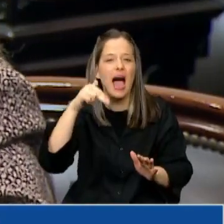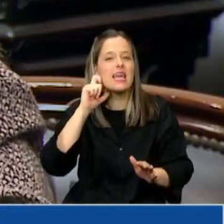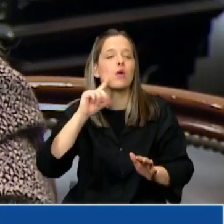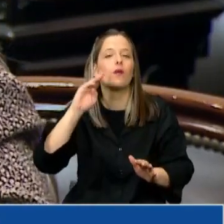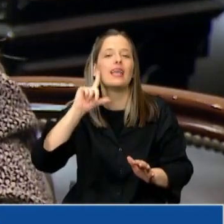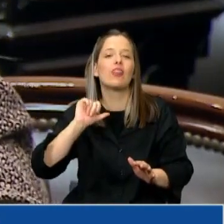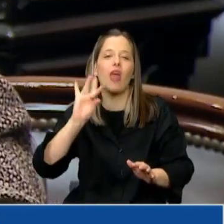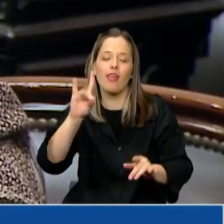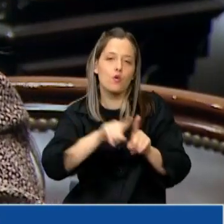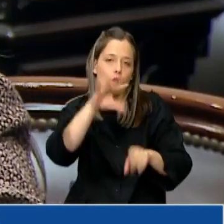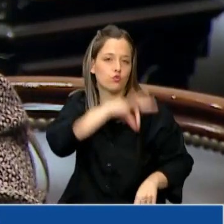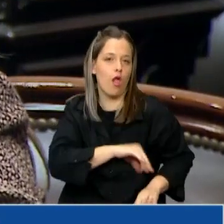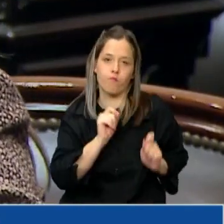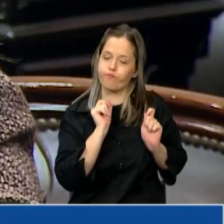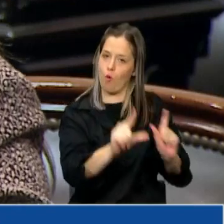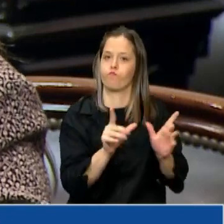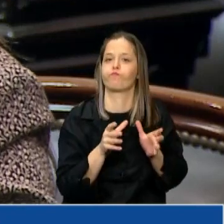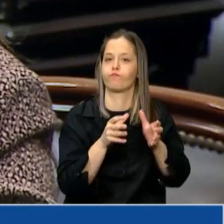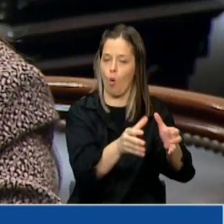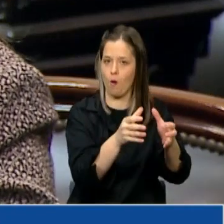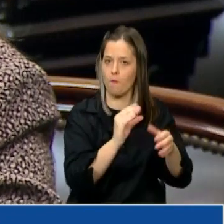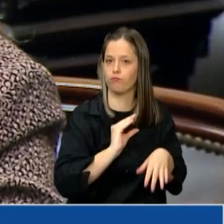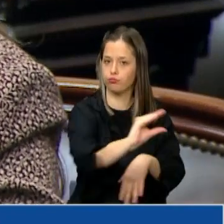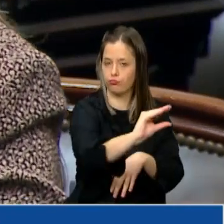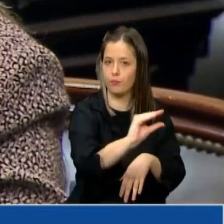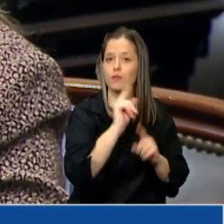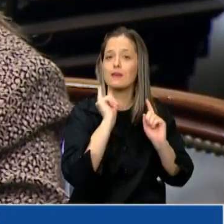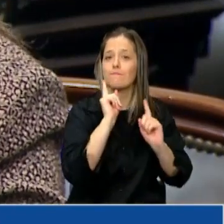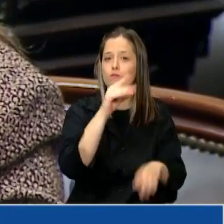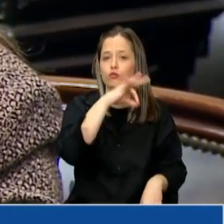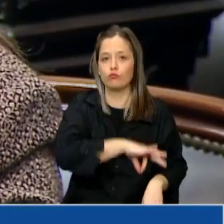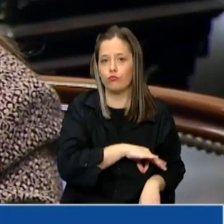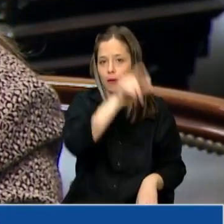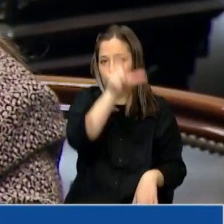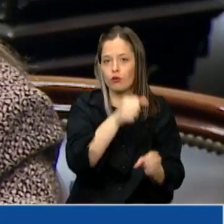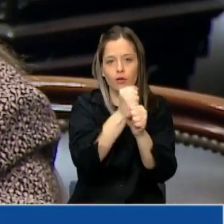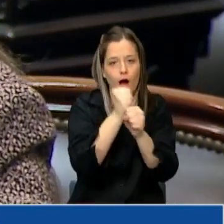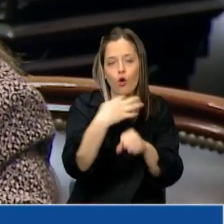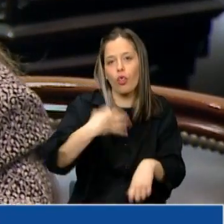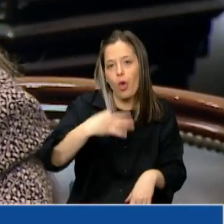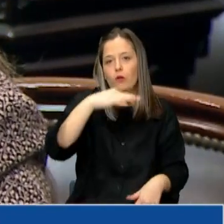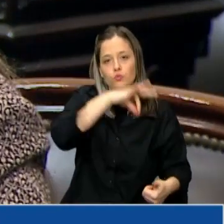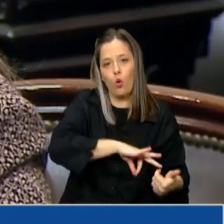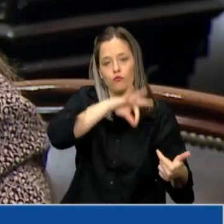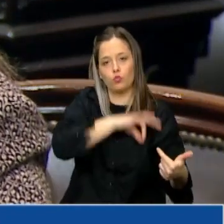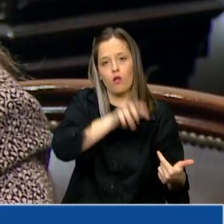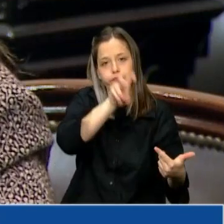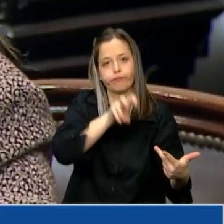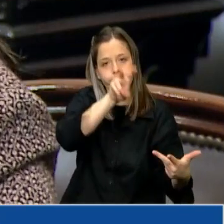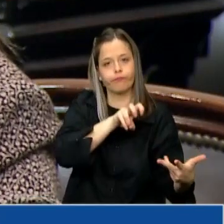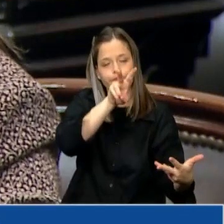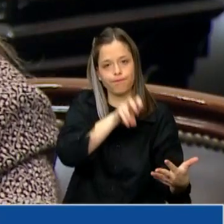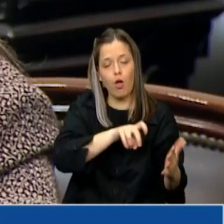en garantía de que ella sea percibida en forma efectiva por el trabajador. La ley de